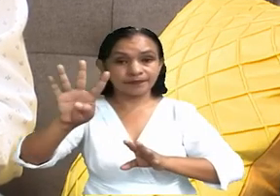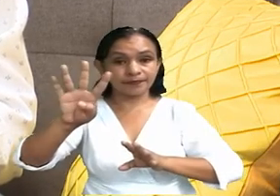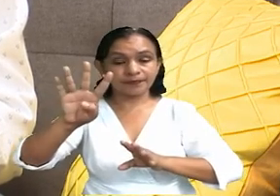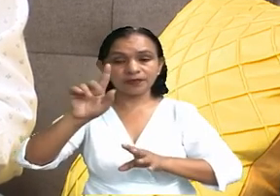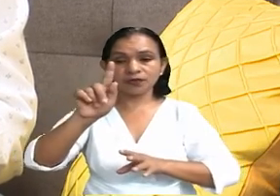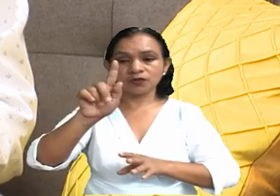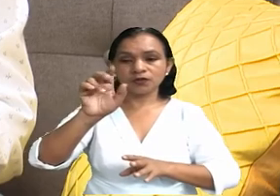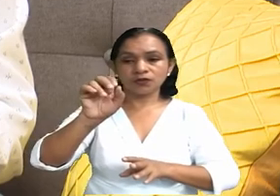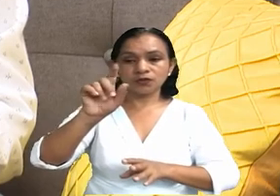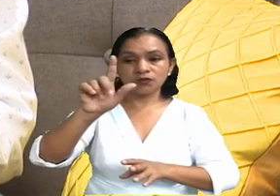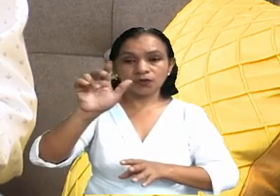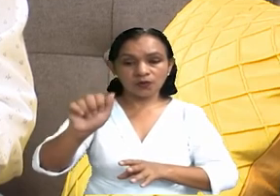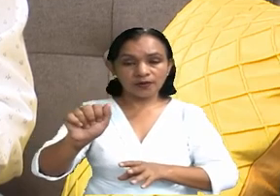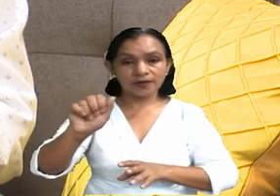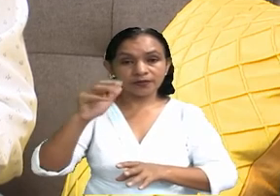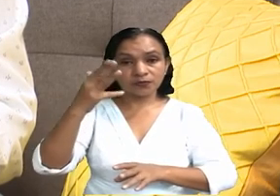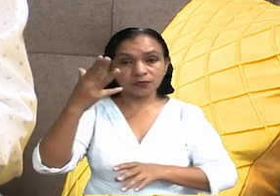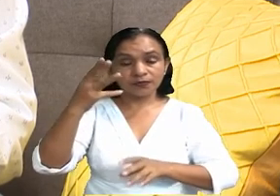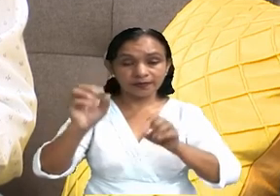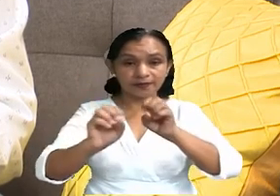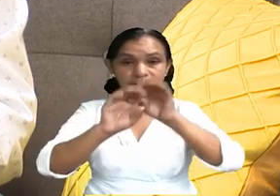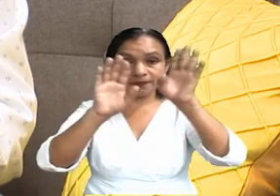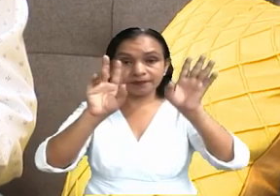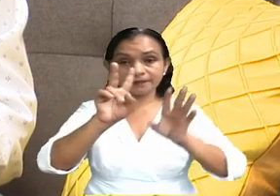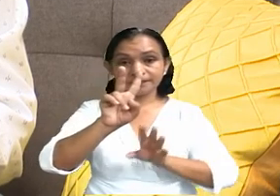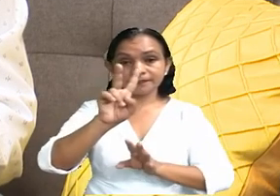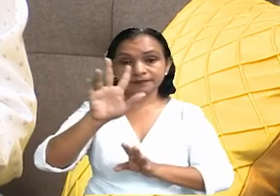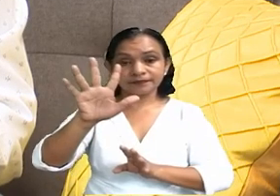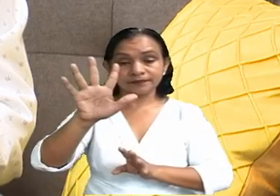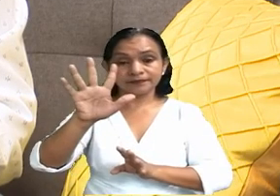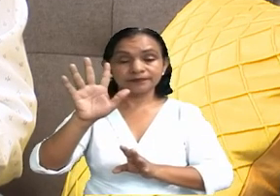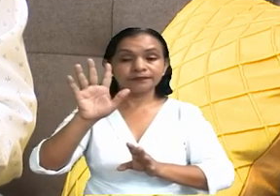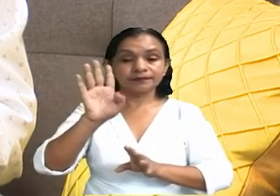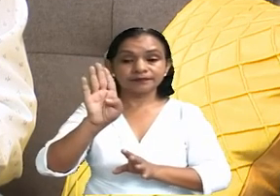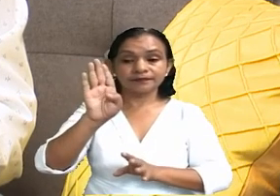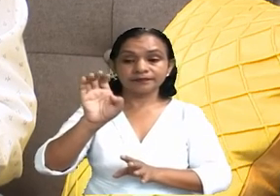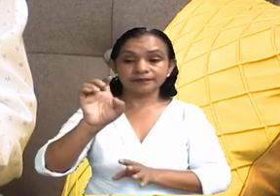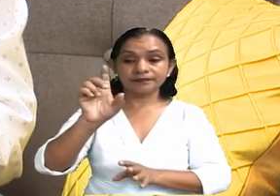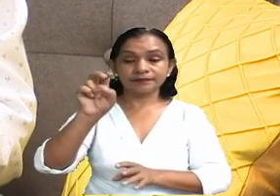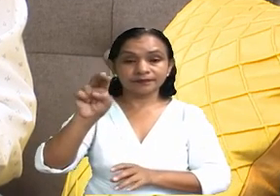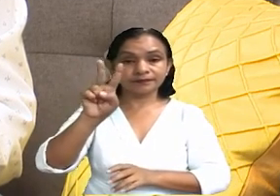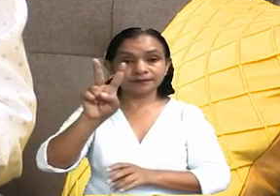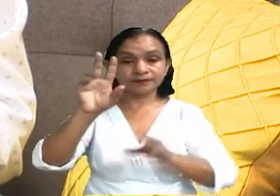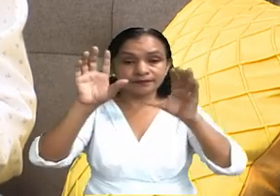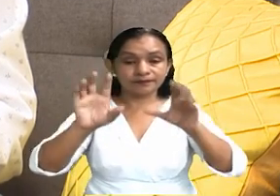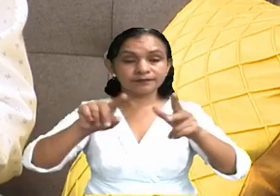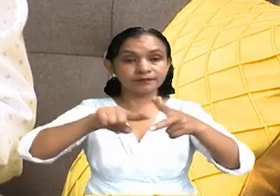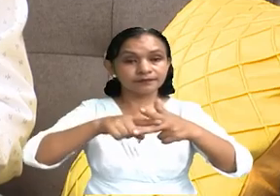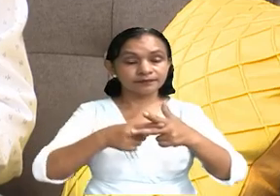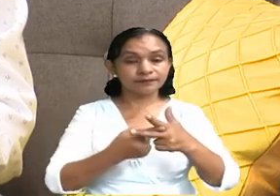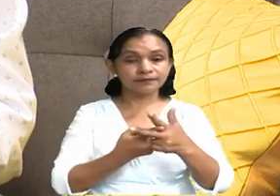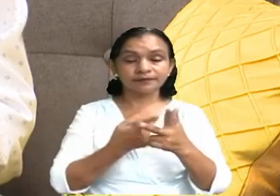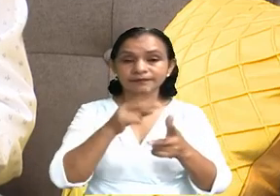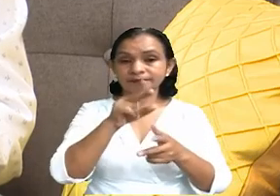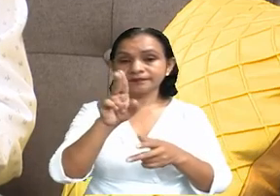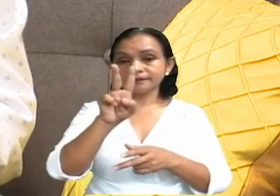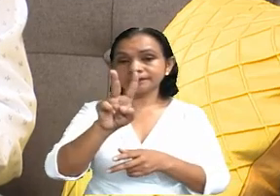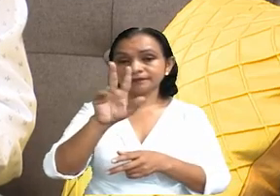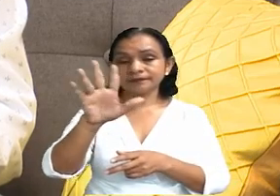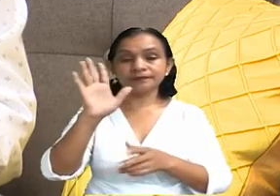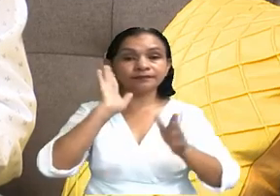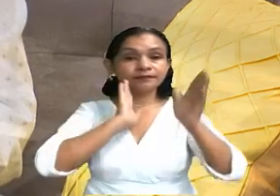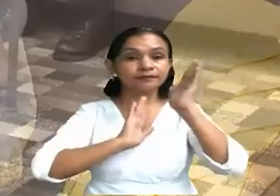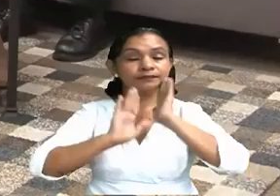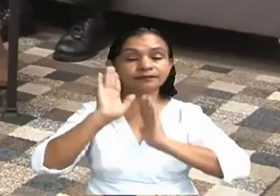Tola, a partir de las 9 de la mañana. 25 de agosto, Belén, a partir de las 2 de la tarde. En el mismo 25 de